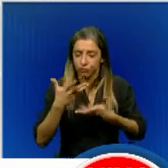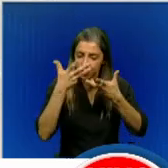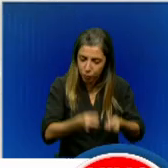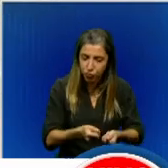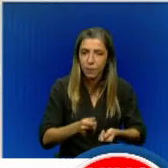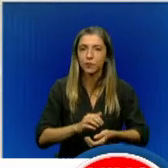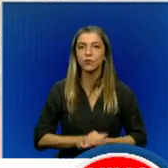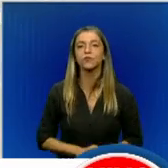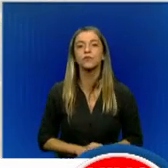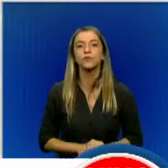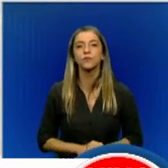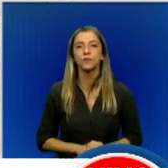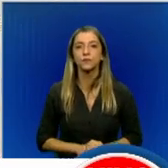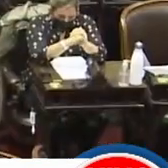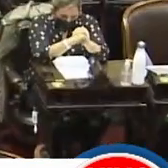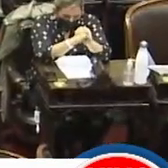gracias diputado